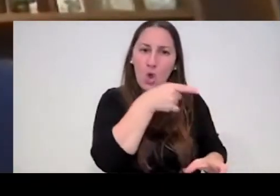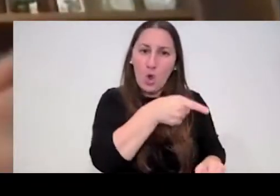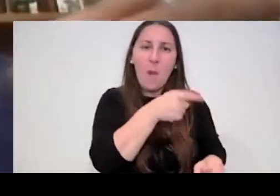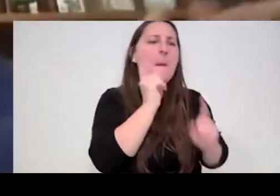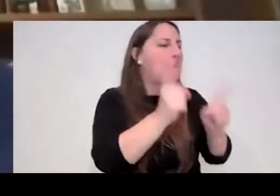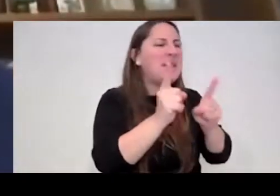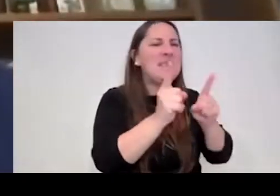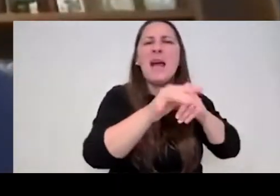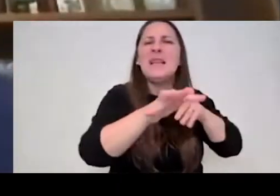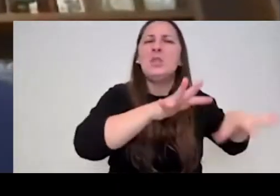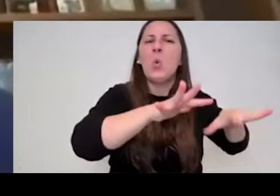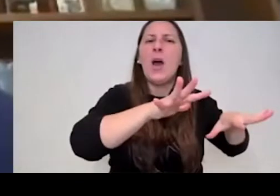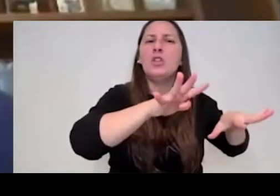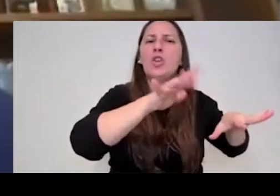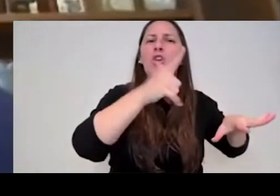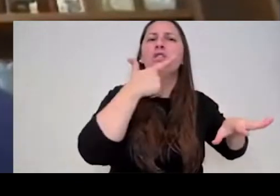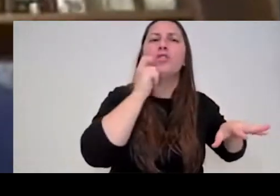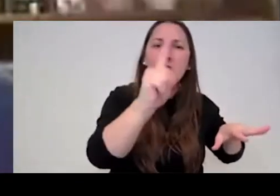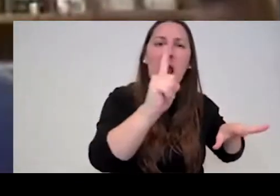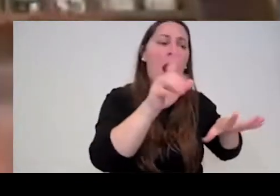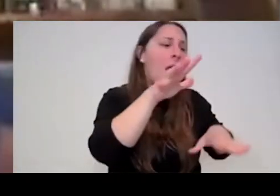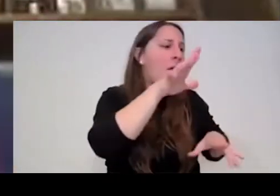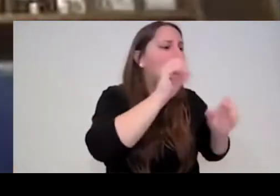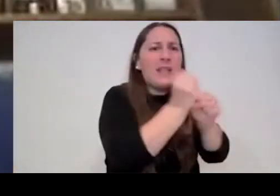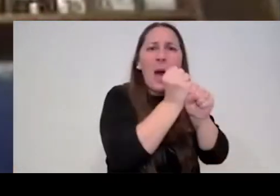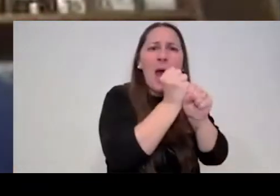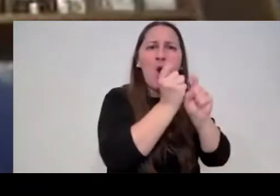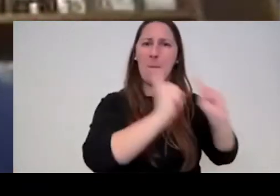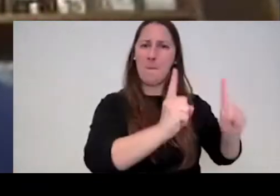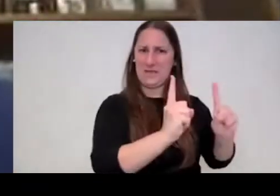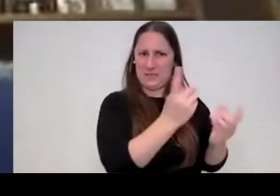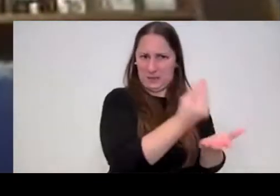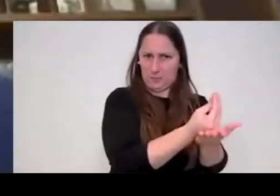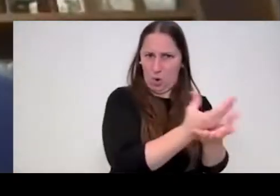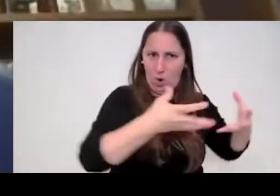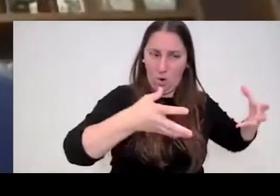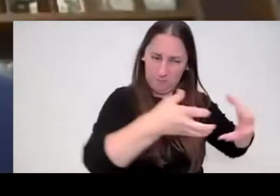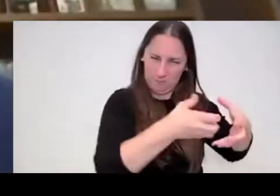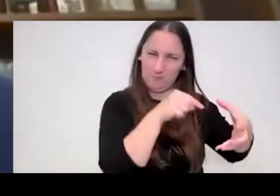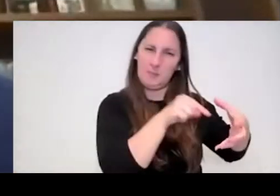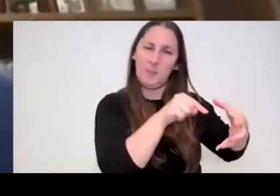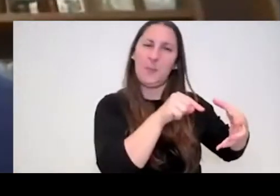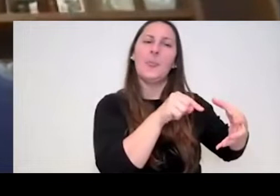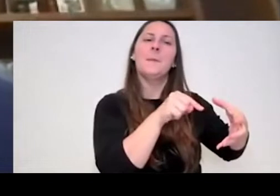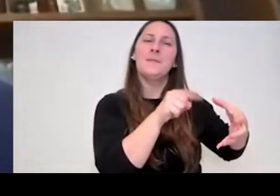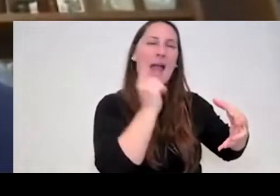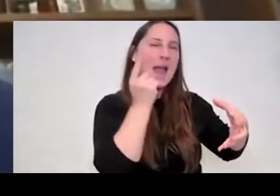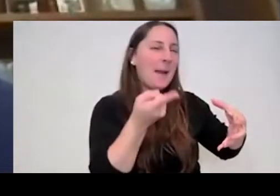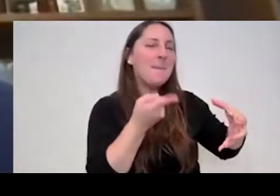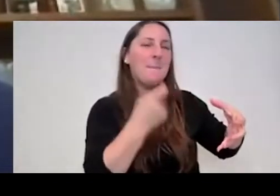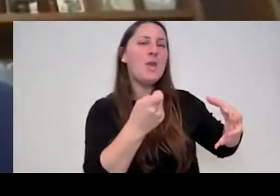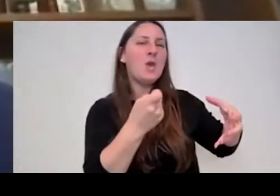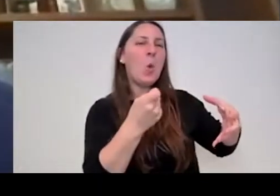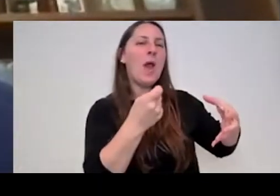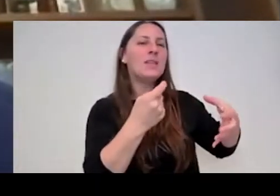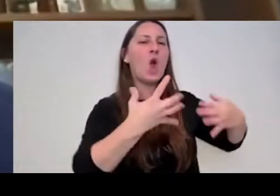situación social, se desempeñan en la misma categoría, y esto ya nos va dando algunas pautas de cómo se va a ir formalizando